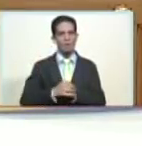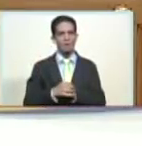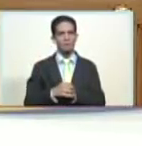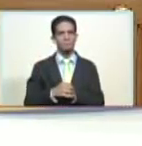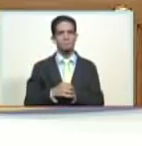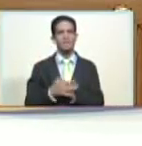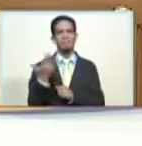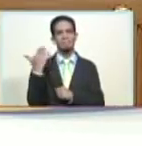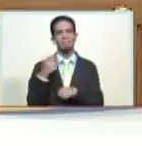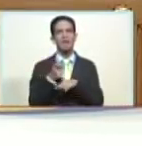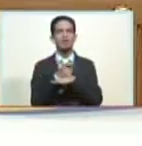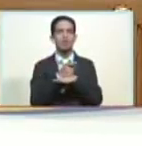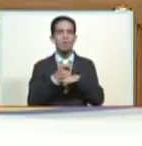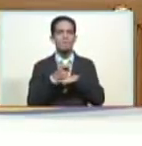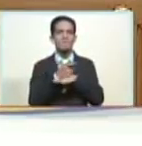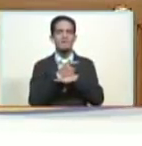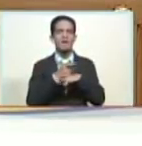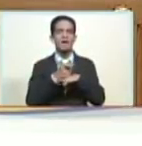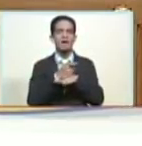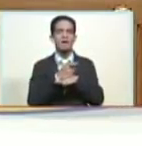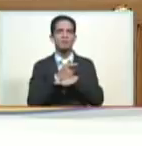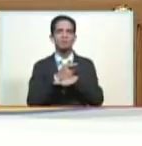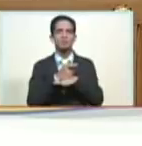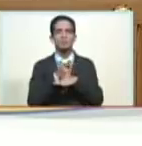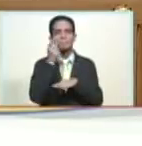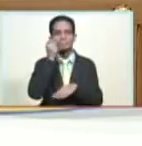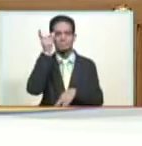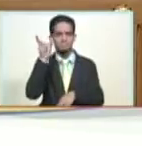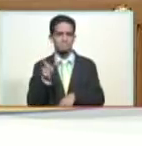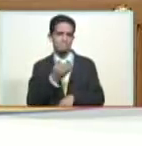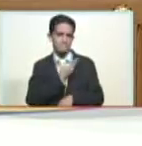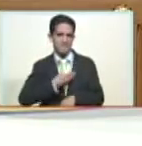Cuando el gobierno de Luis Herrera Campins, que en paz descanse,